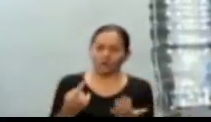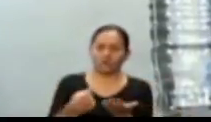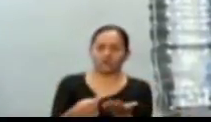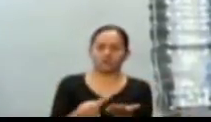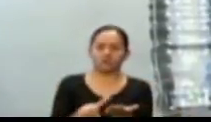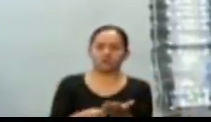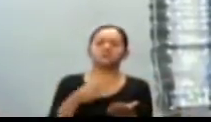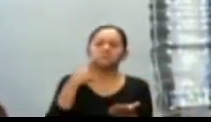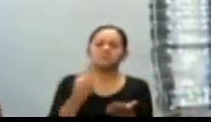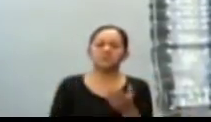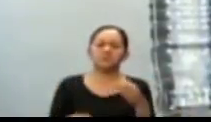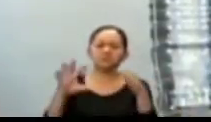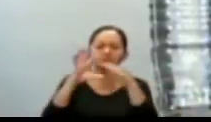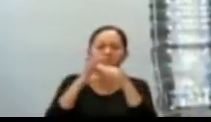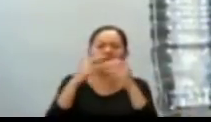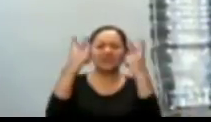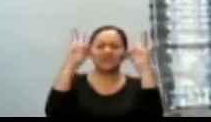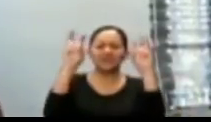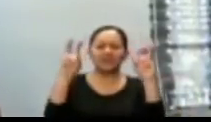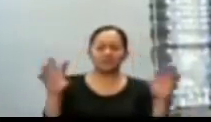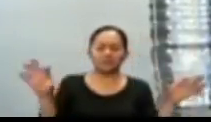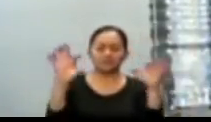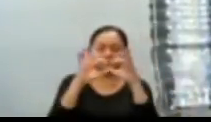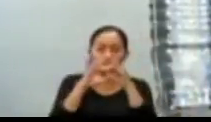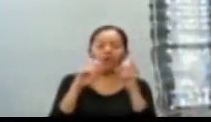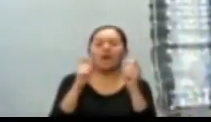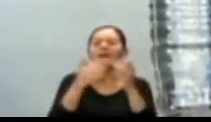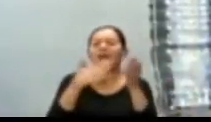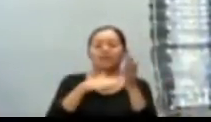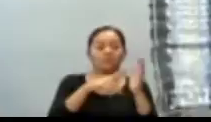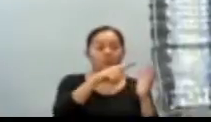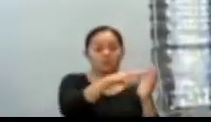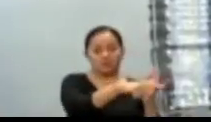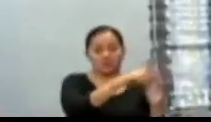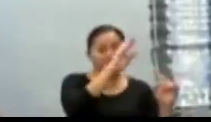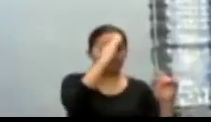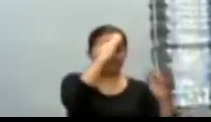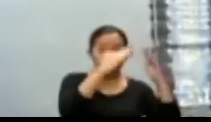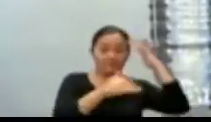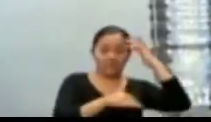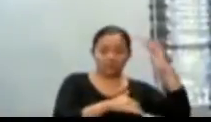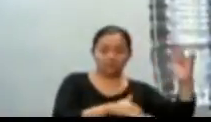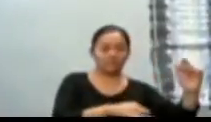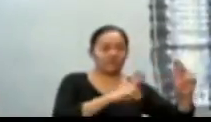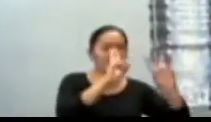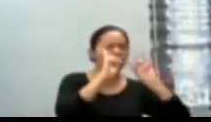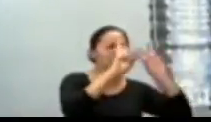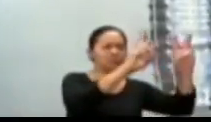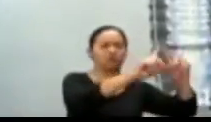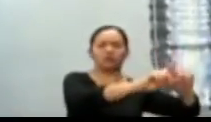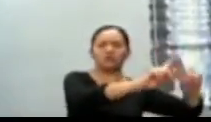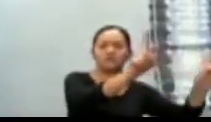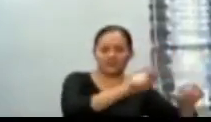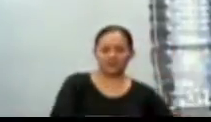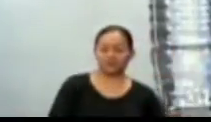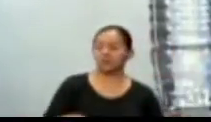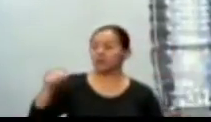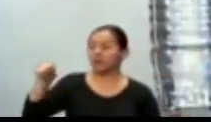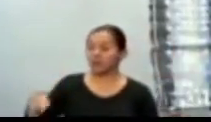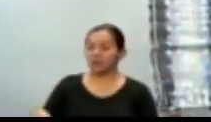que los vincula? Si es que ellos tienen agendas tan dispares, si es que ellos tienen planteamientos